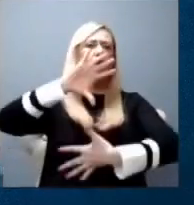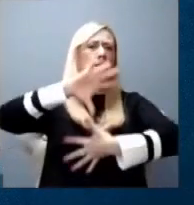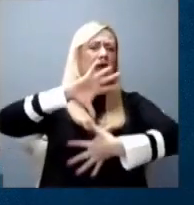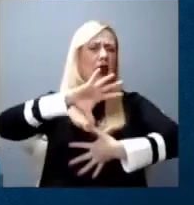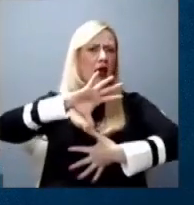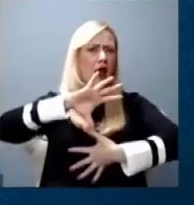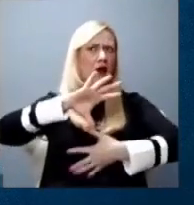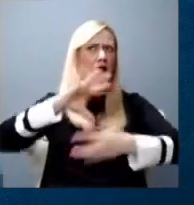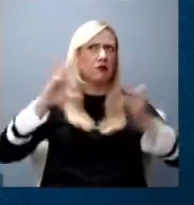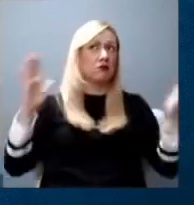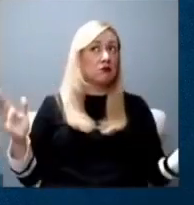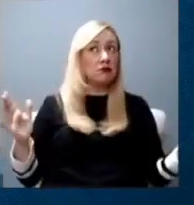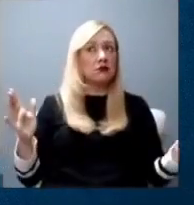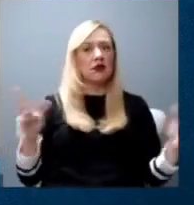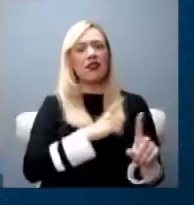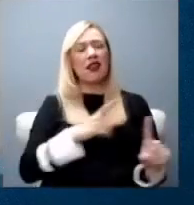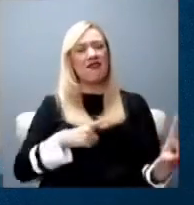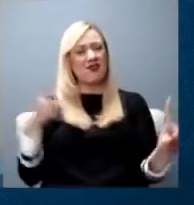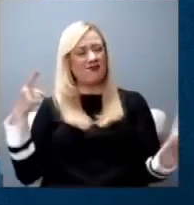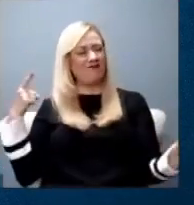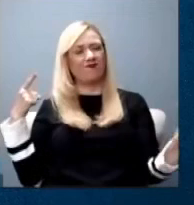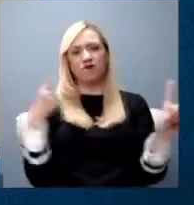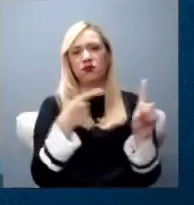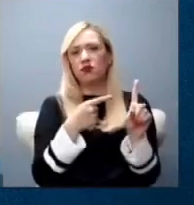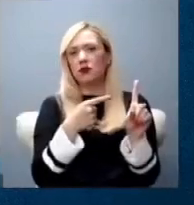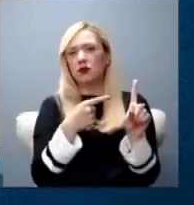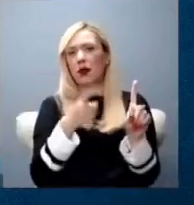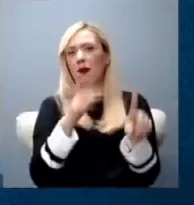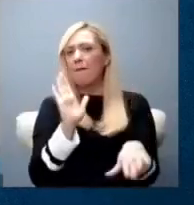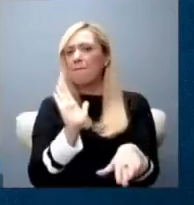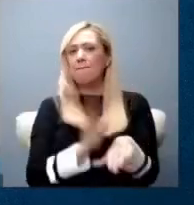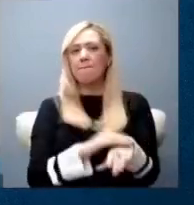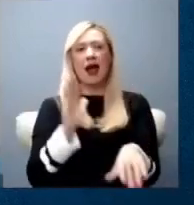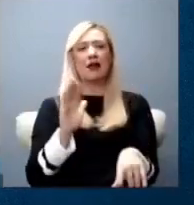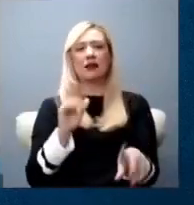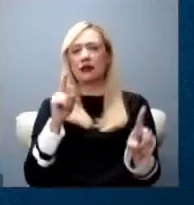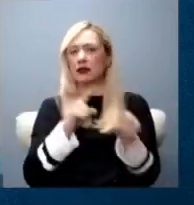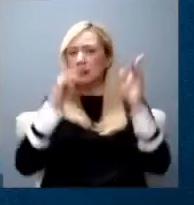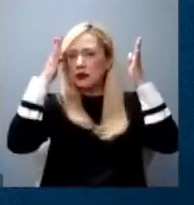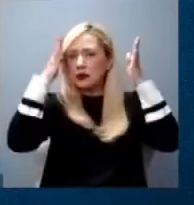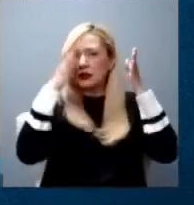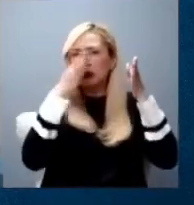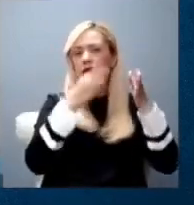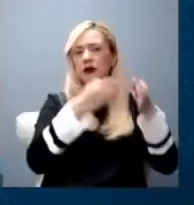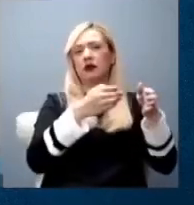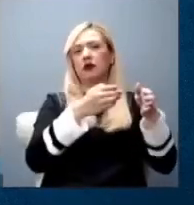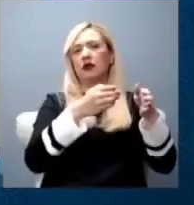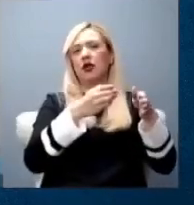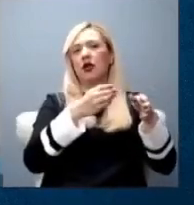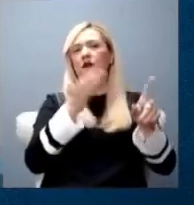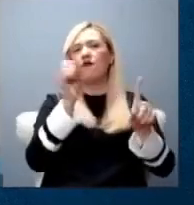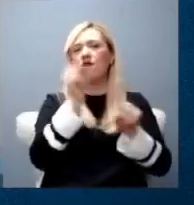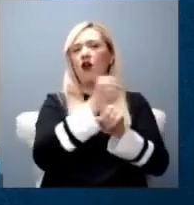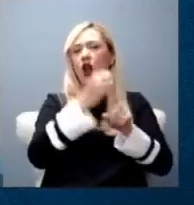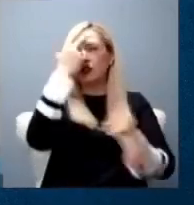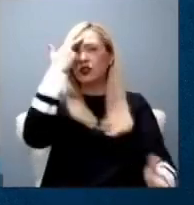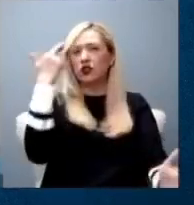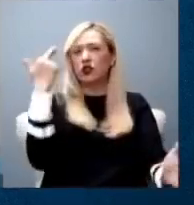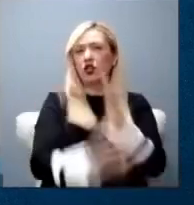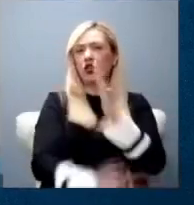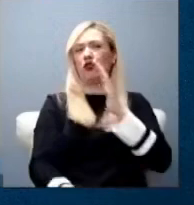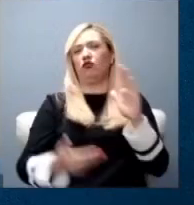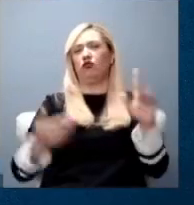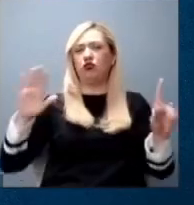hay que llevar un caso concreto, por decirlo en términos más coloquiales, hay que identificar violaciones específicas y hay que documentar